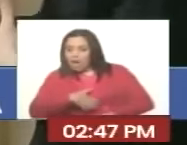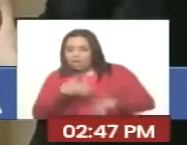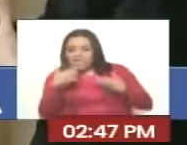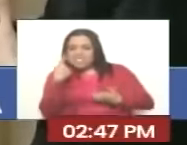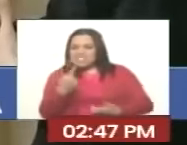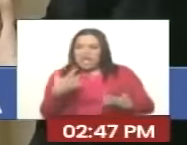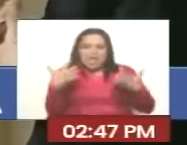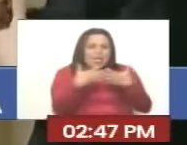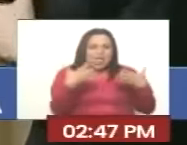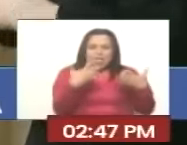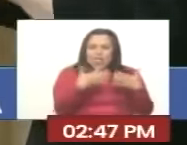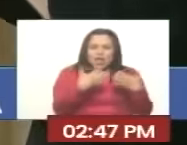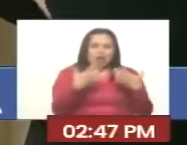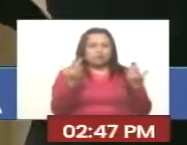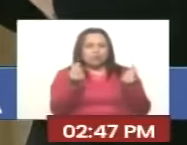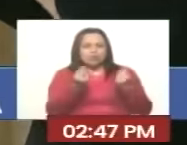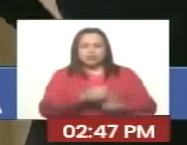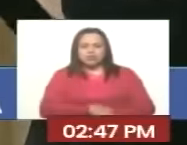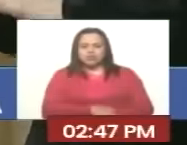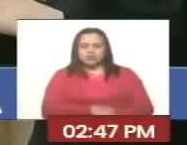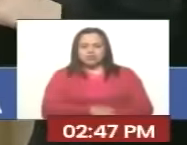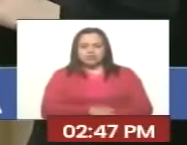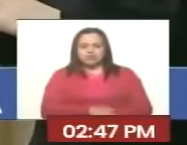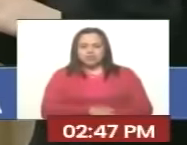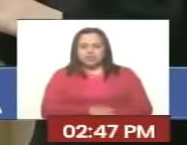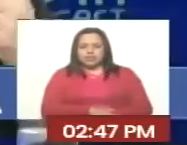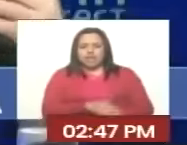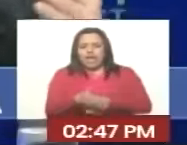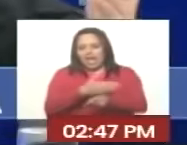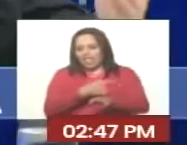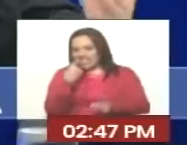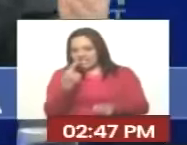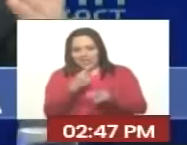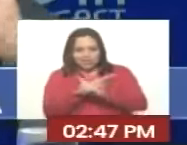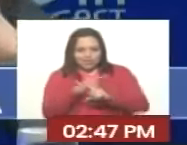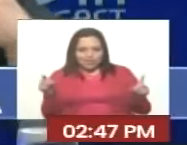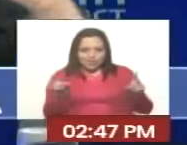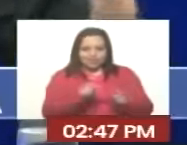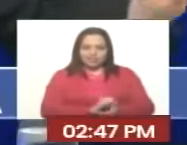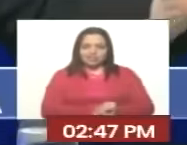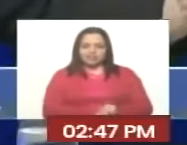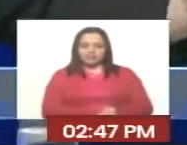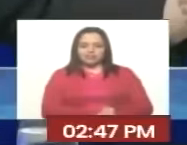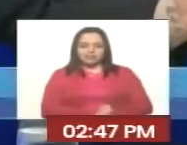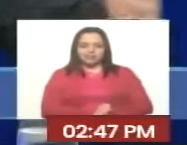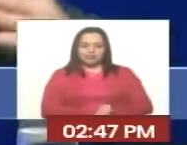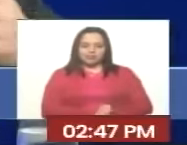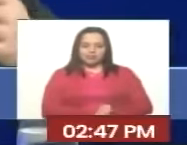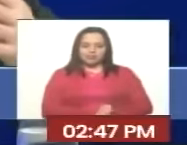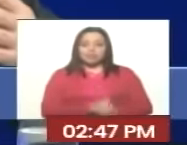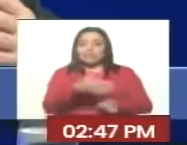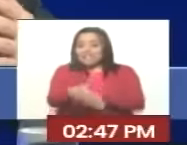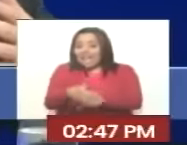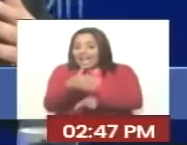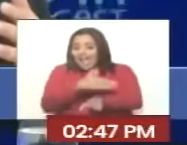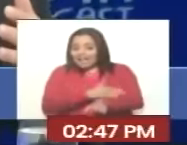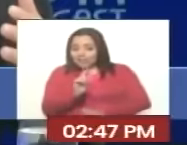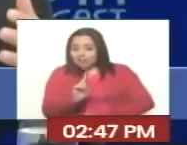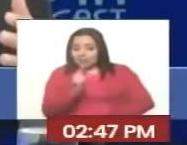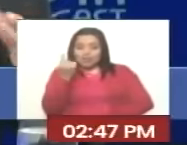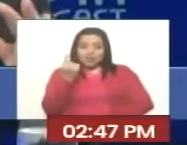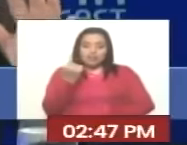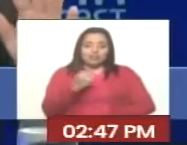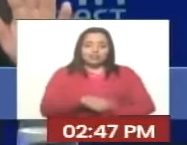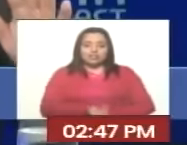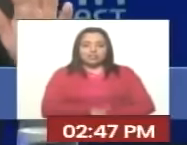peleaban mucho. Ellos querían decir antes lo contrario. En el transcurso de, digamos, posterior al doble